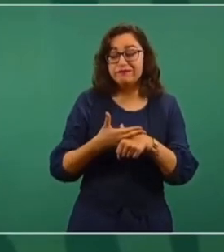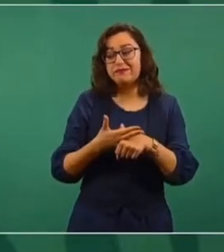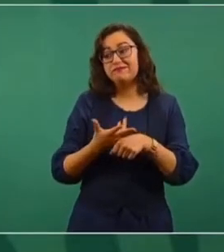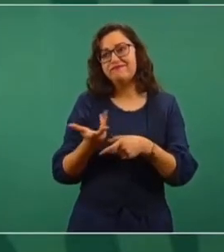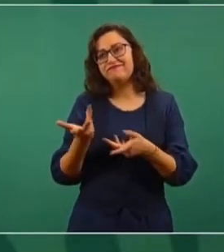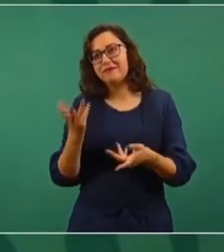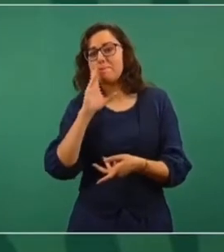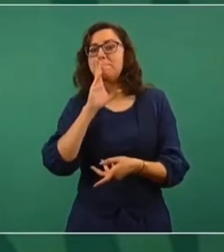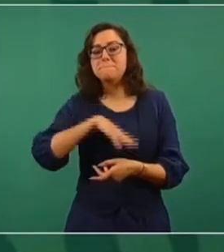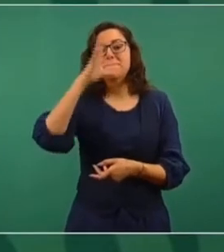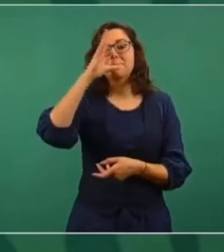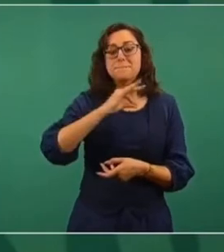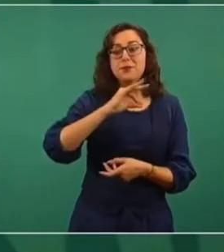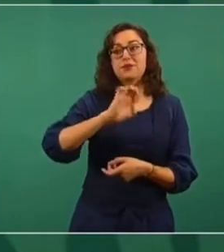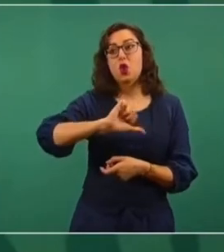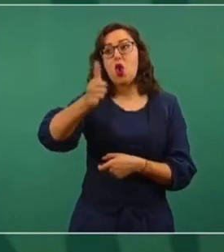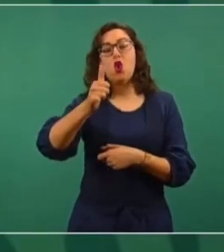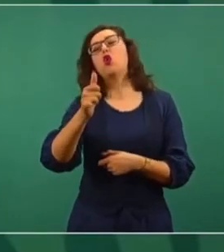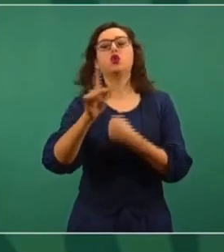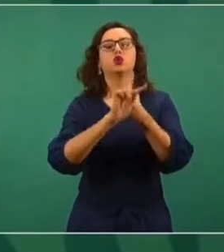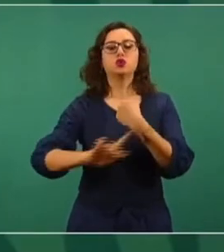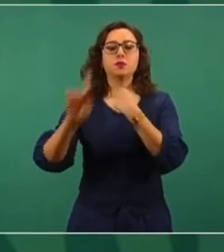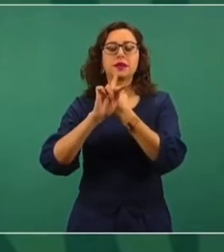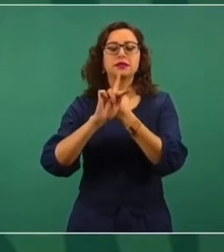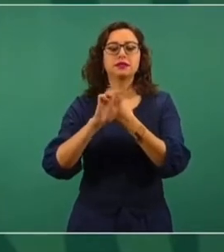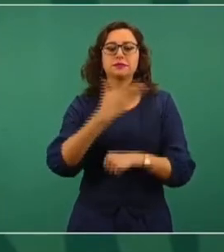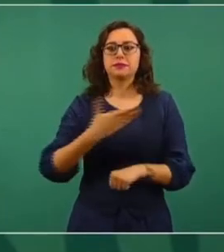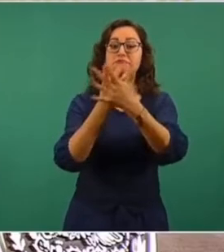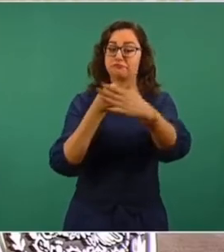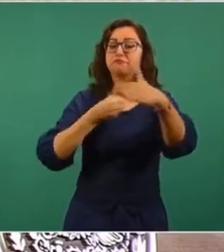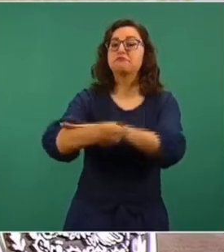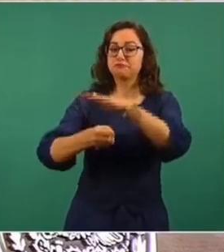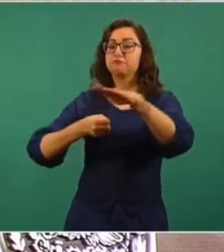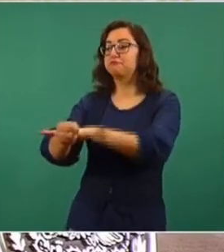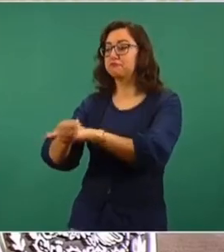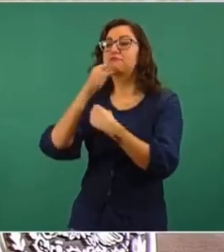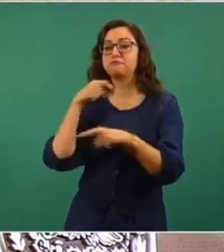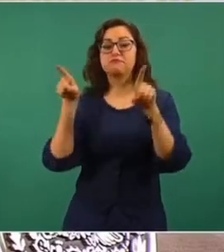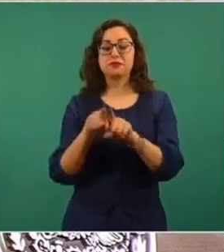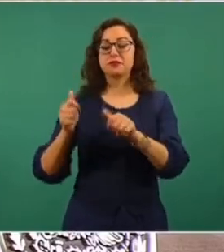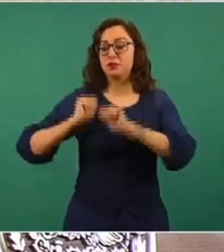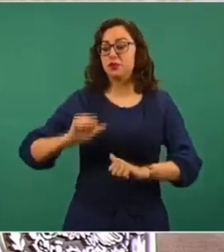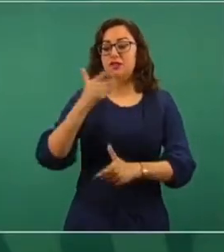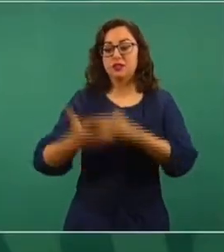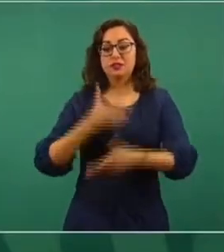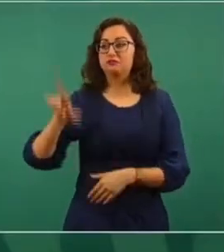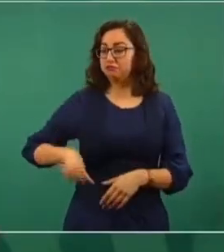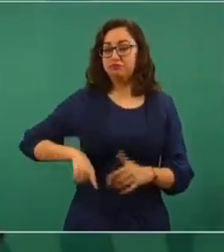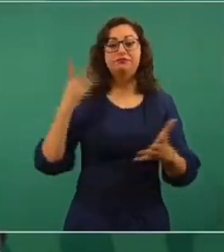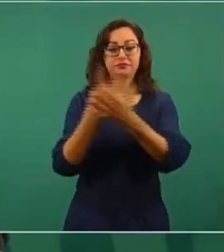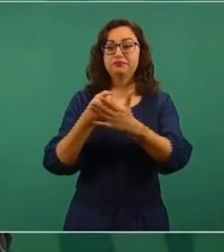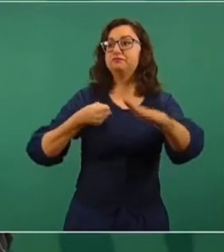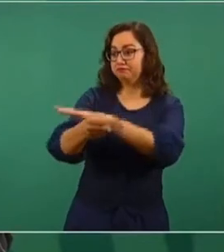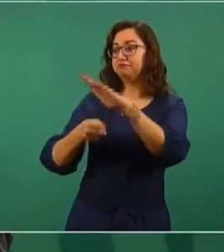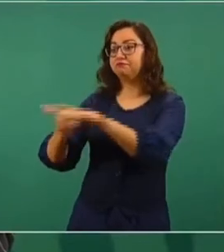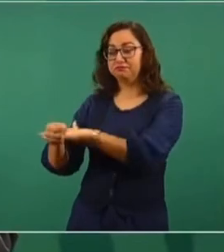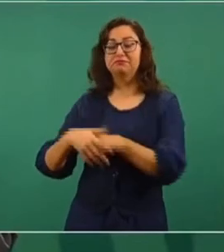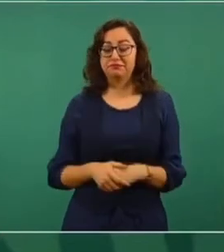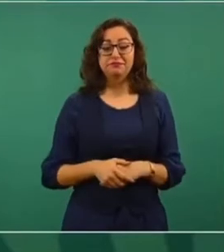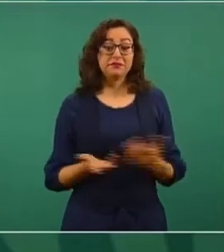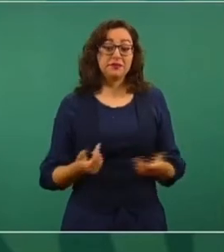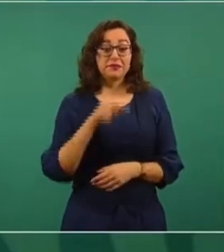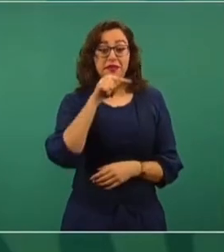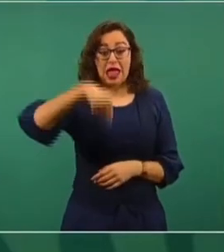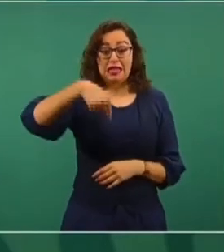a presidentes de naciones a todo nivel. En el caso de México, esta empresa